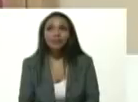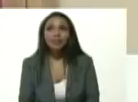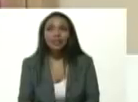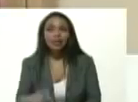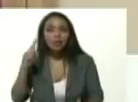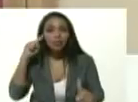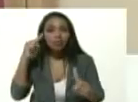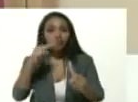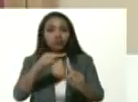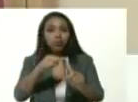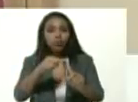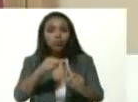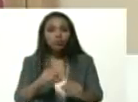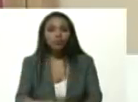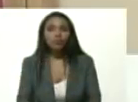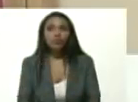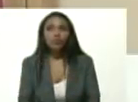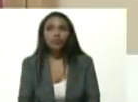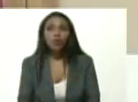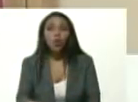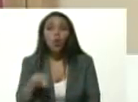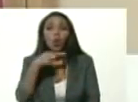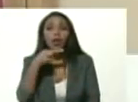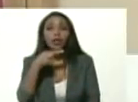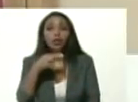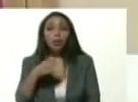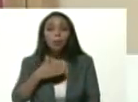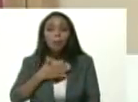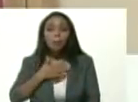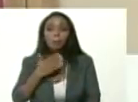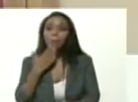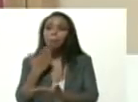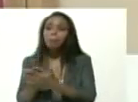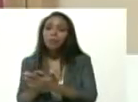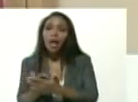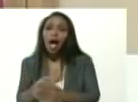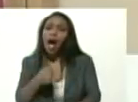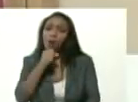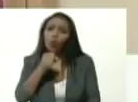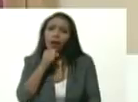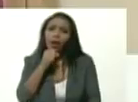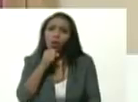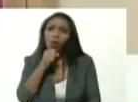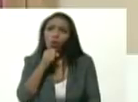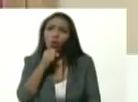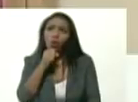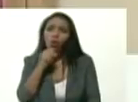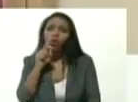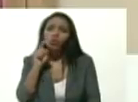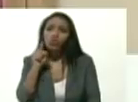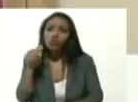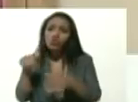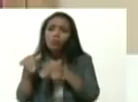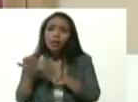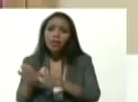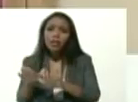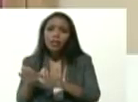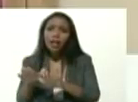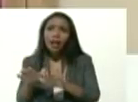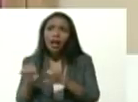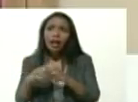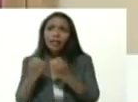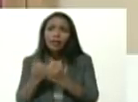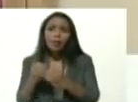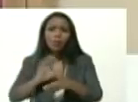Dirigida. Un nieto mío me pidió, me dijo, abuelo, si suspendiste las clases, ¿por qué no suspende las